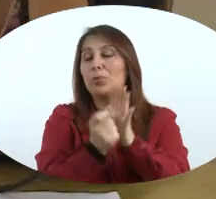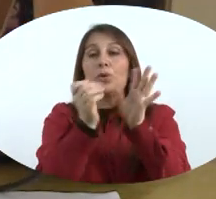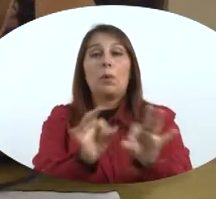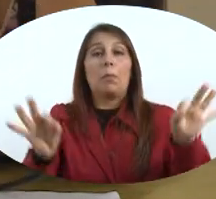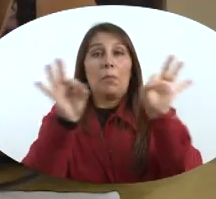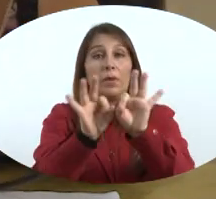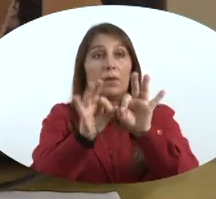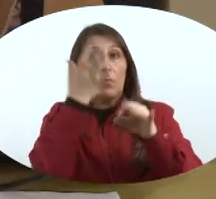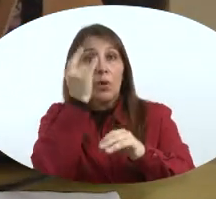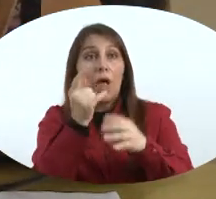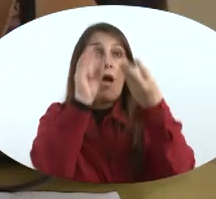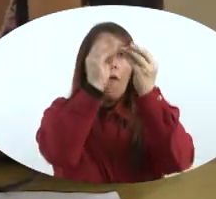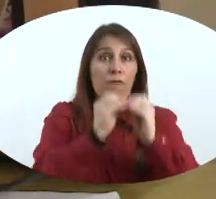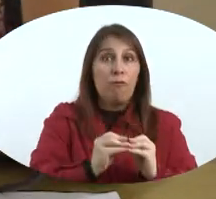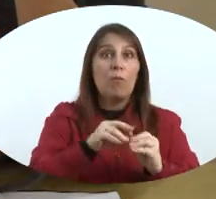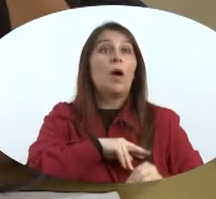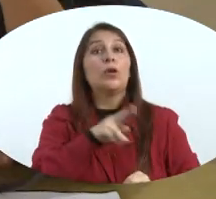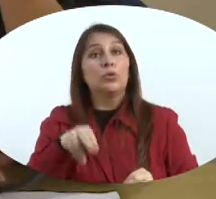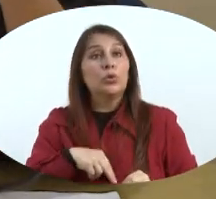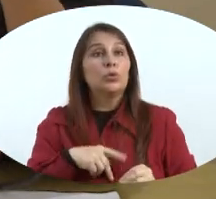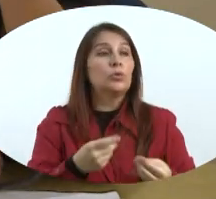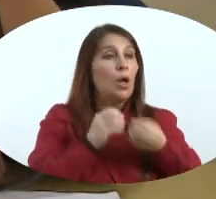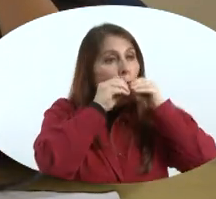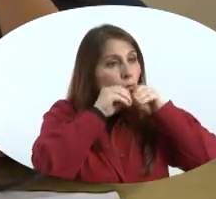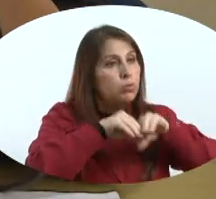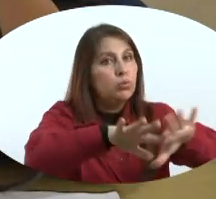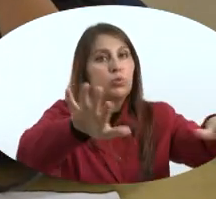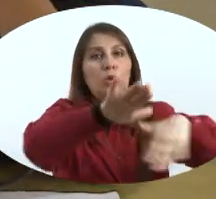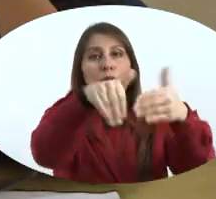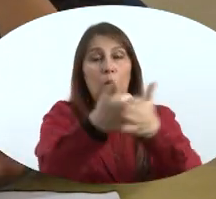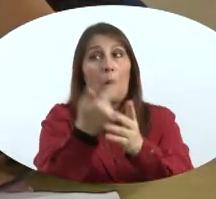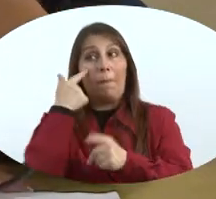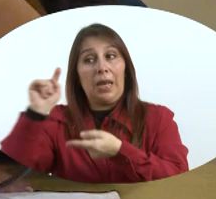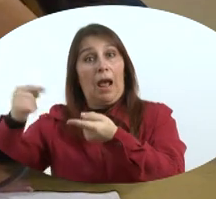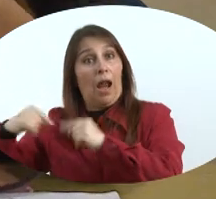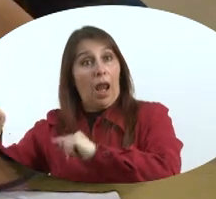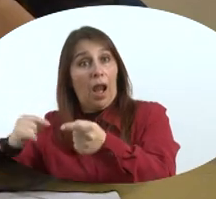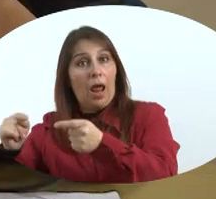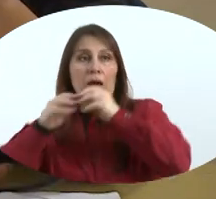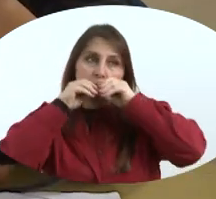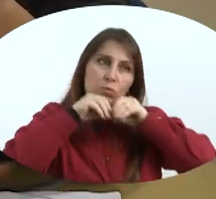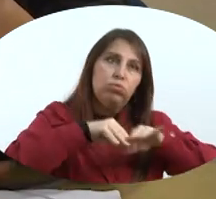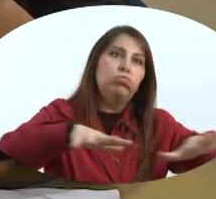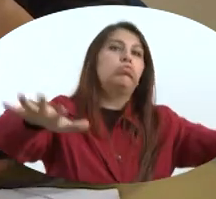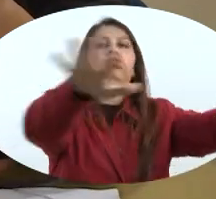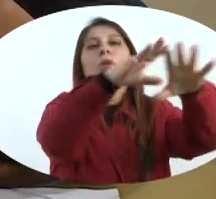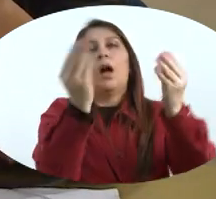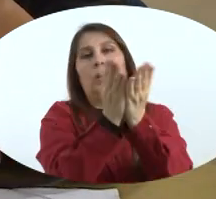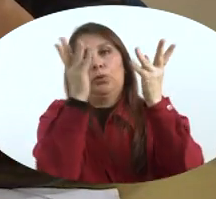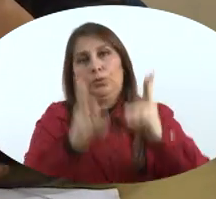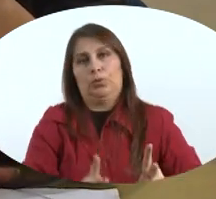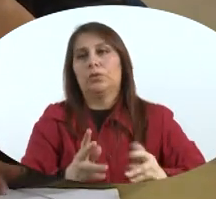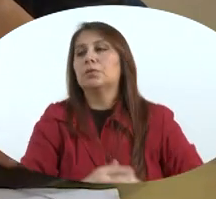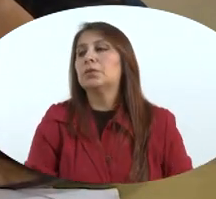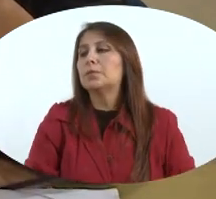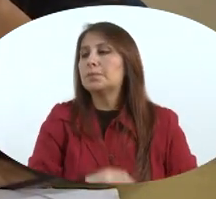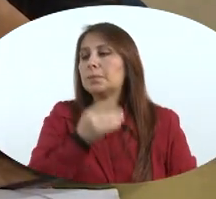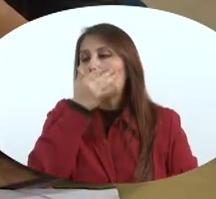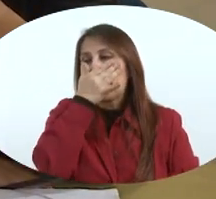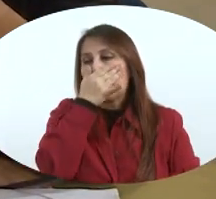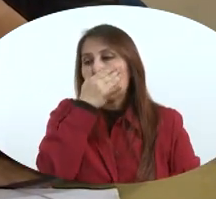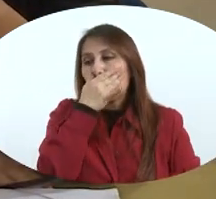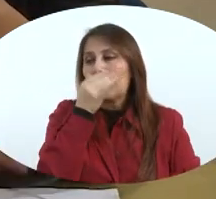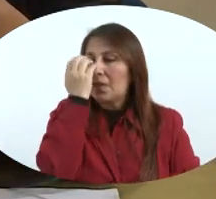la forma en la que también nosotros hacemos legal al estudiantado todas las discusiones que se dan en este cuerpo colegiado bueno